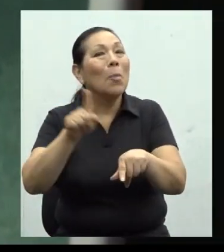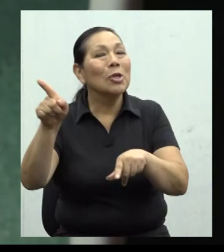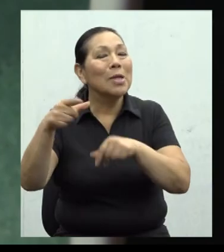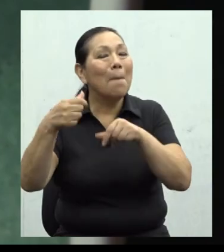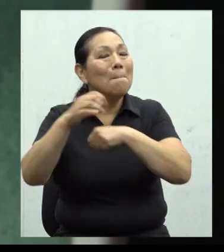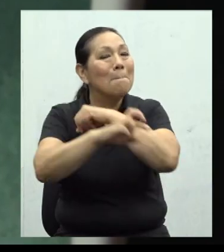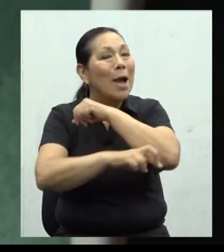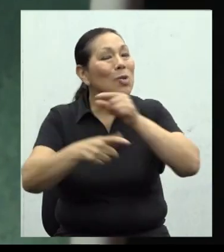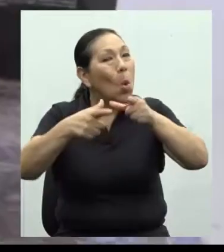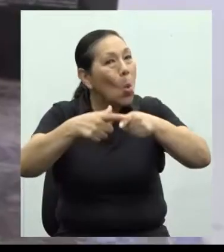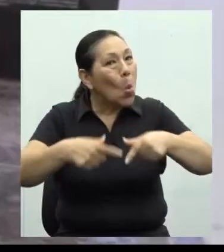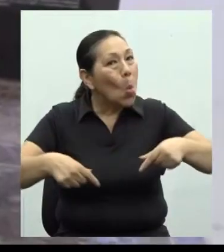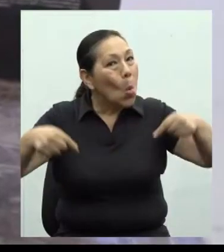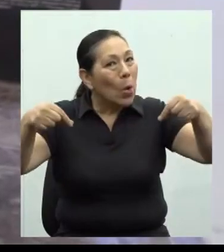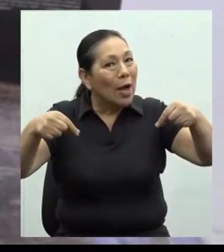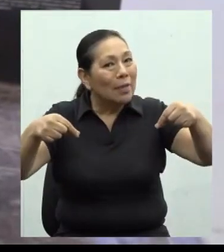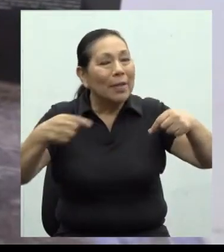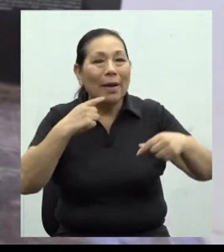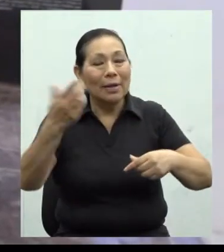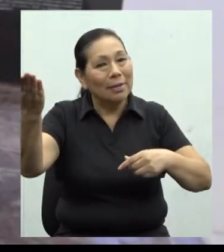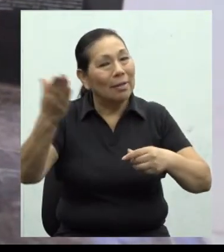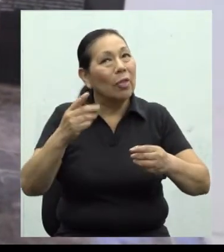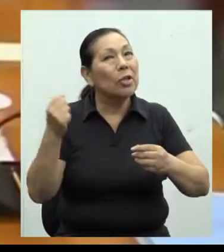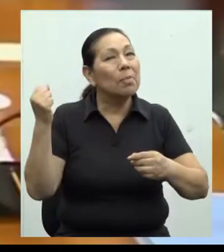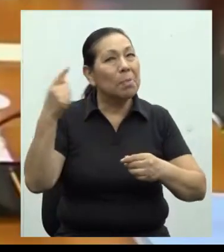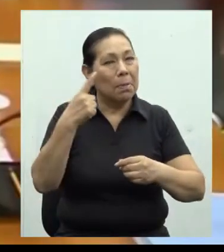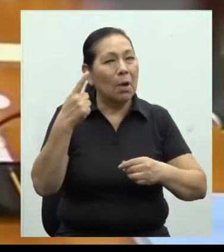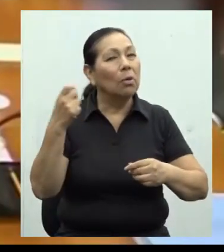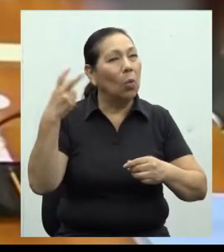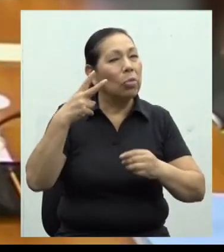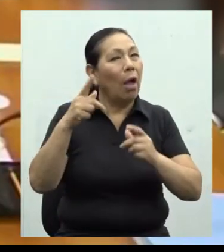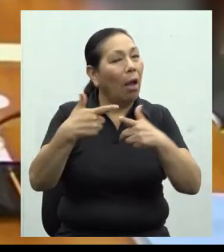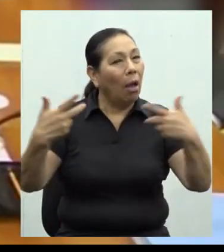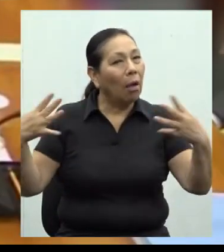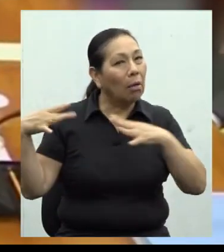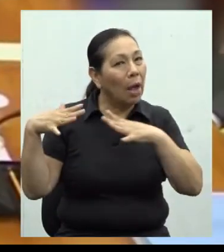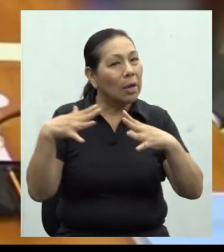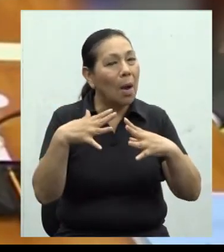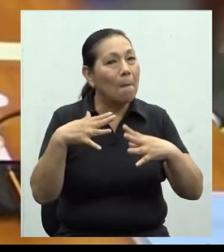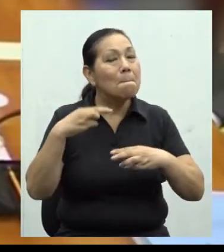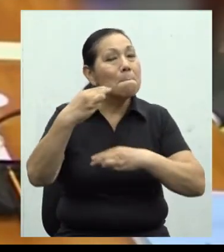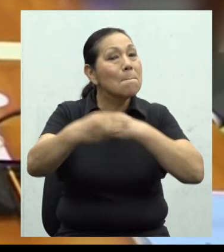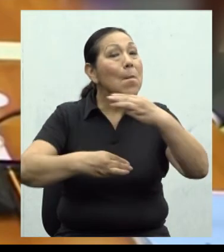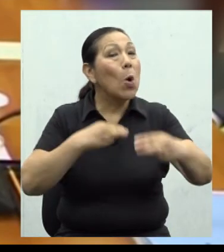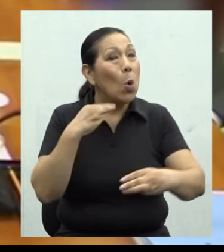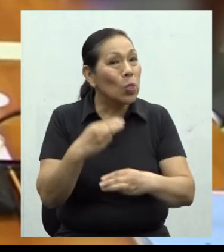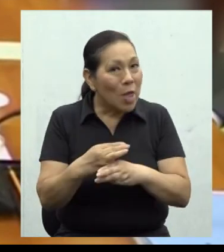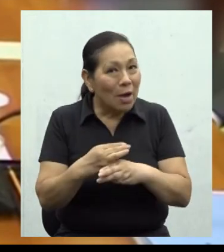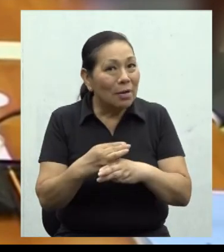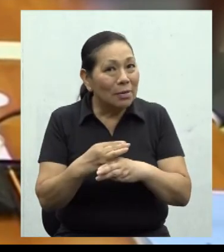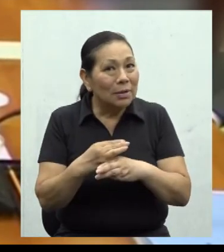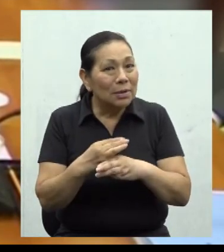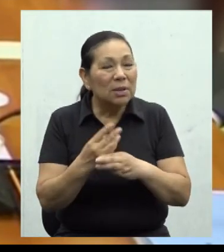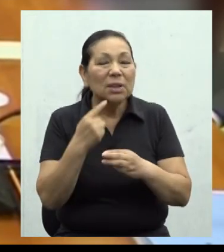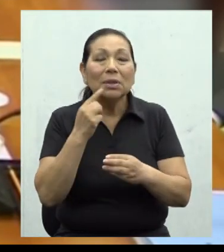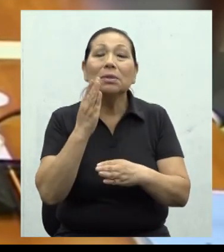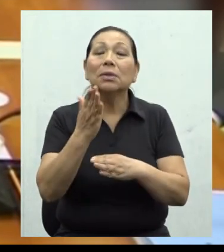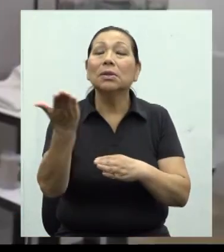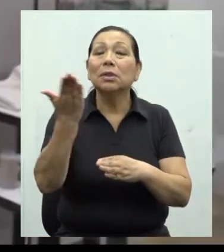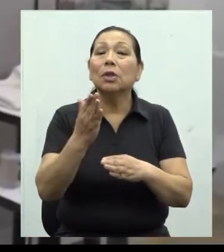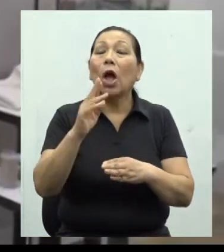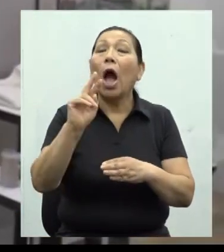Japón, antes y durante la Segunda Guerra Mundial. La sentencia llega en respuesta a una demanda interpuesta